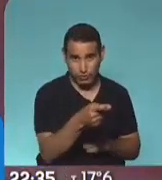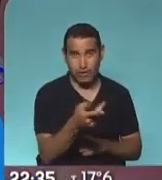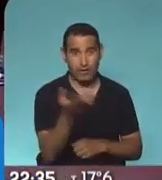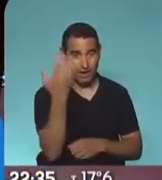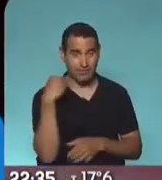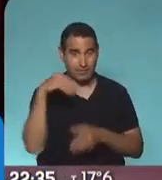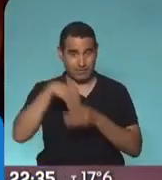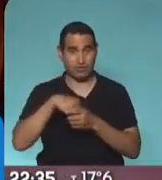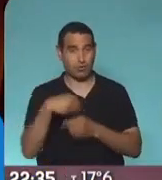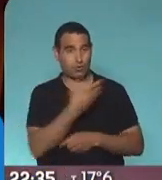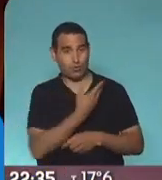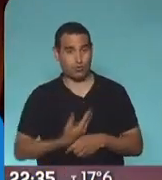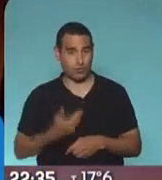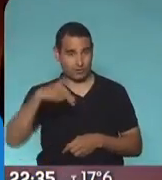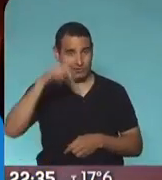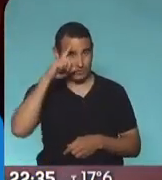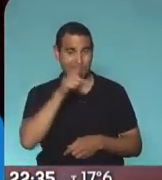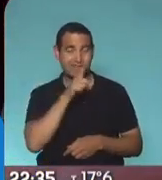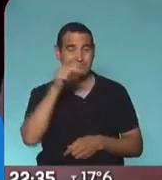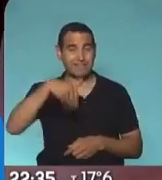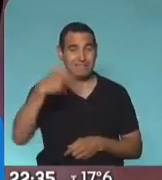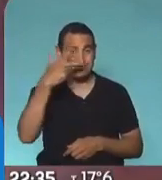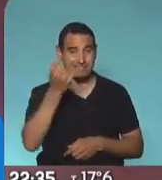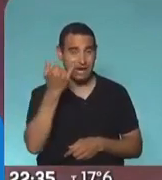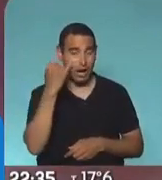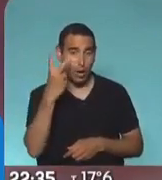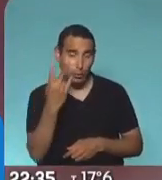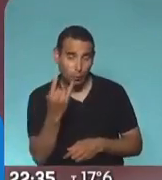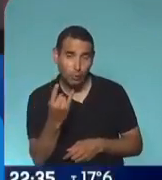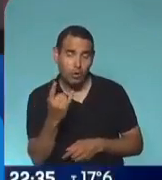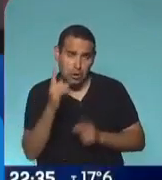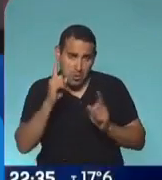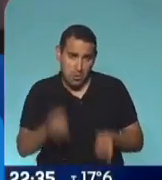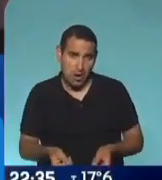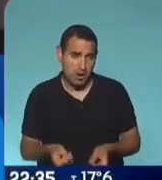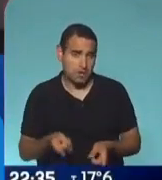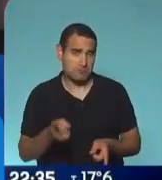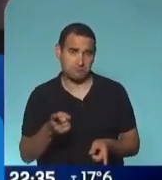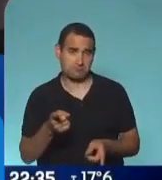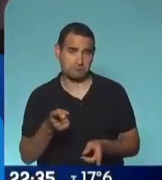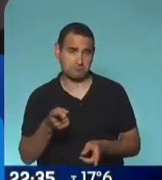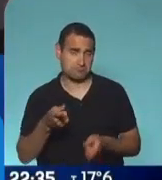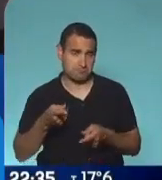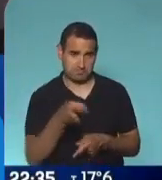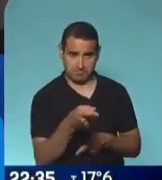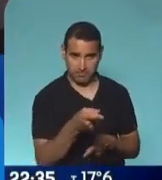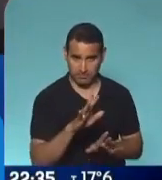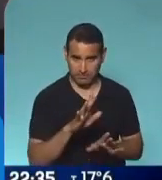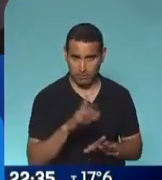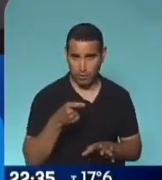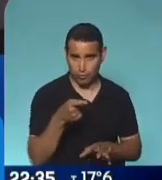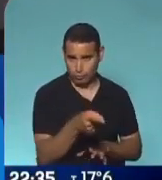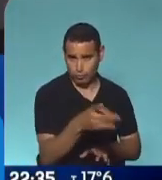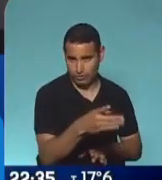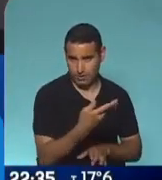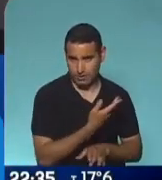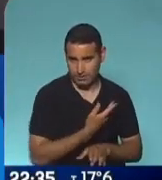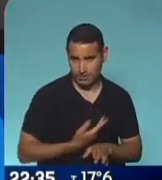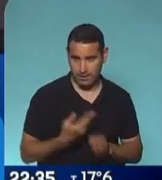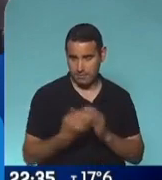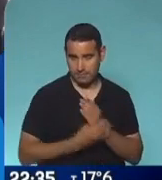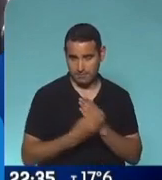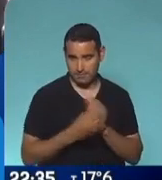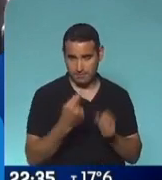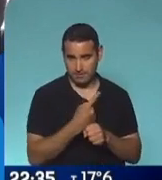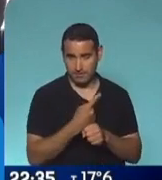gobierno de Netanyahu y no parece evidentemente estar influenciado por el primer ministro.